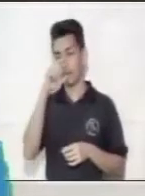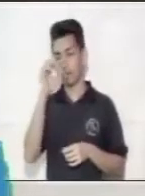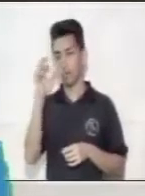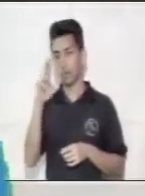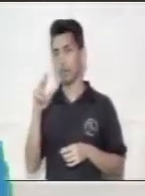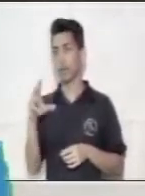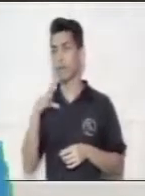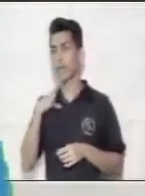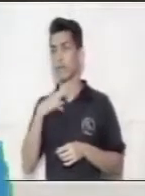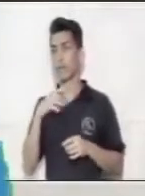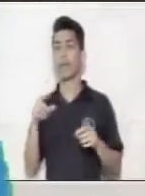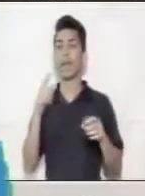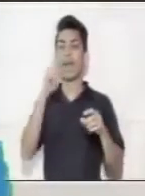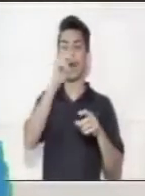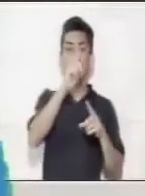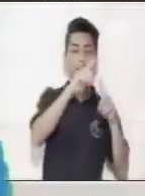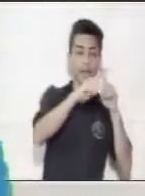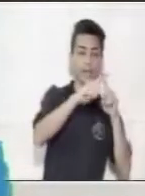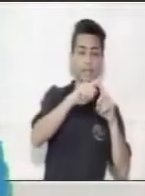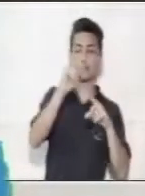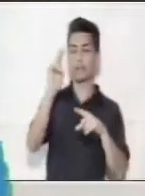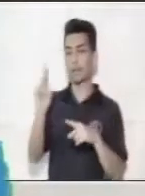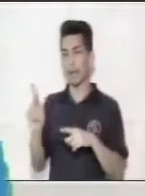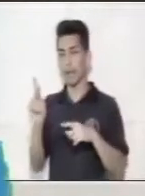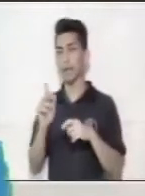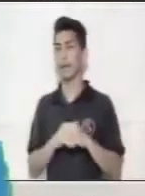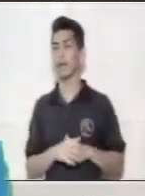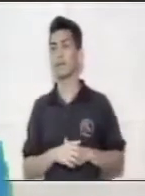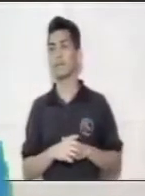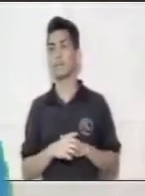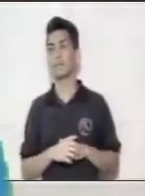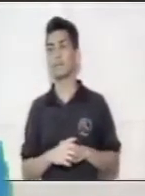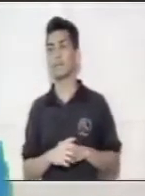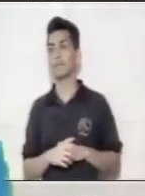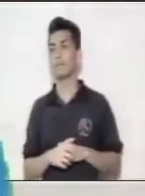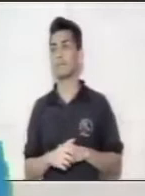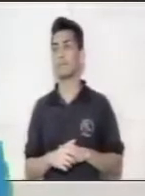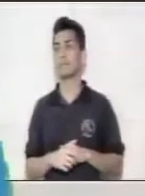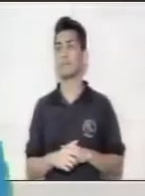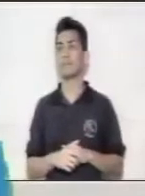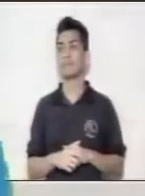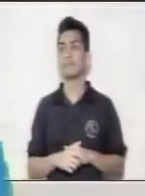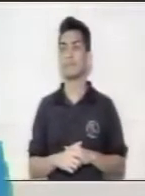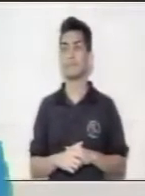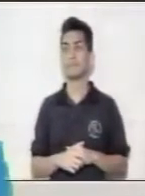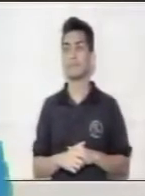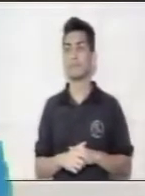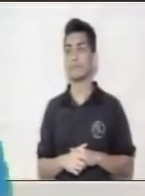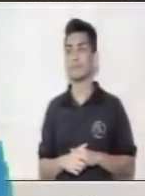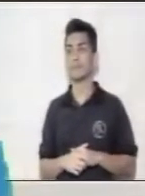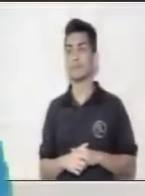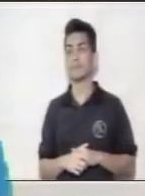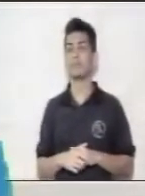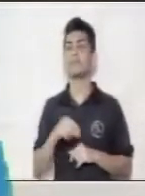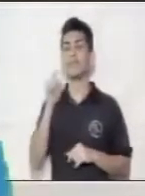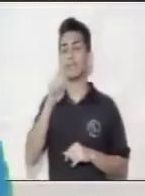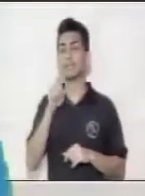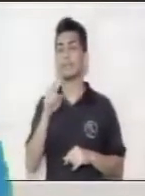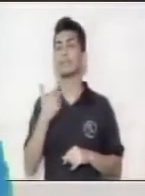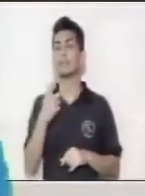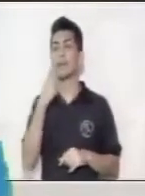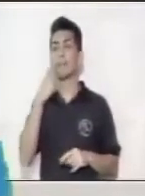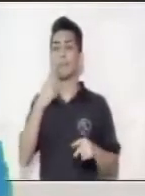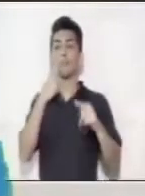con coordenadas x, y. Y ese vector va a estar